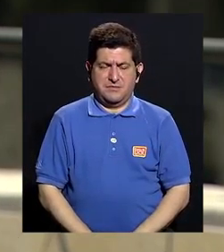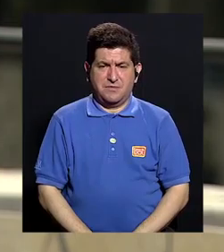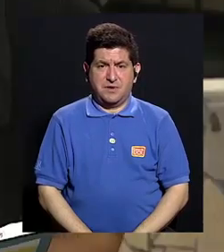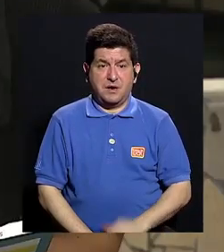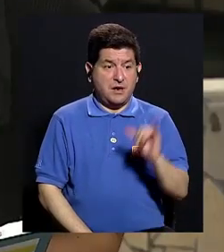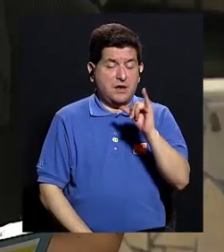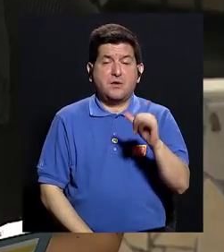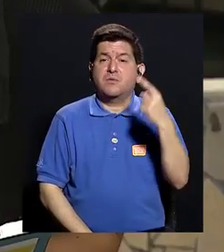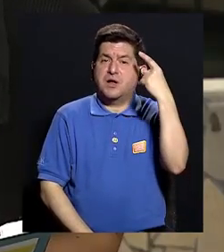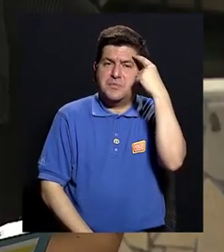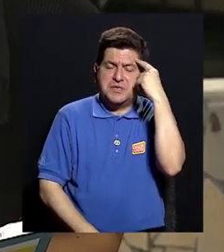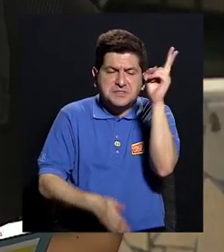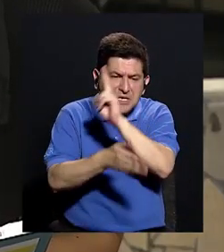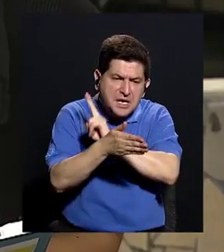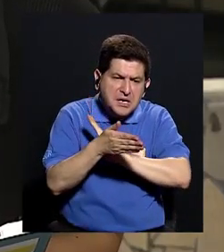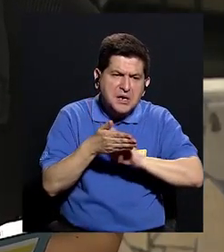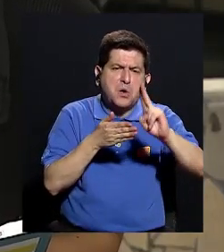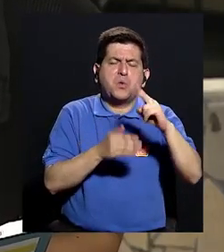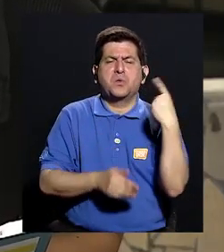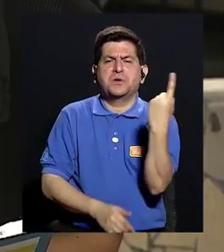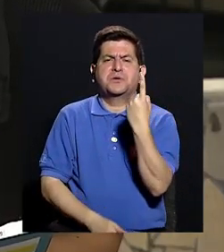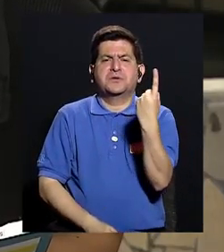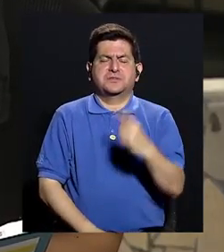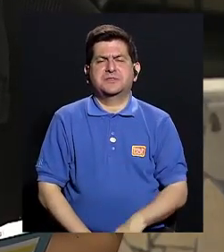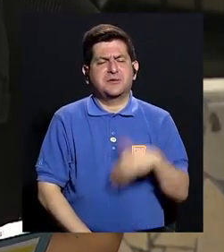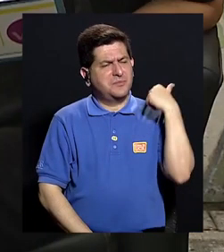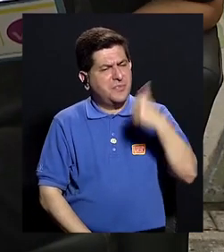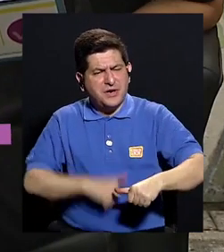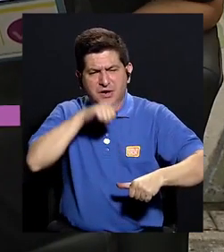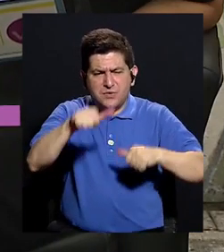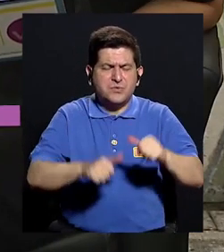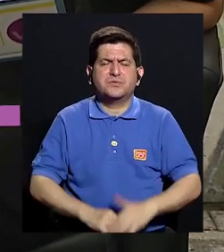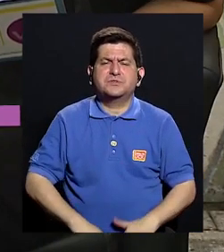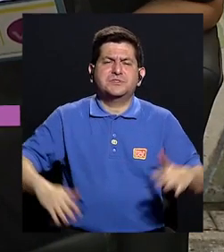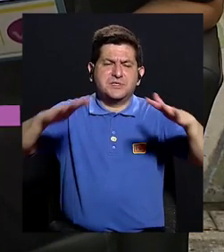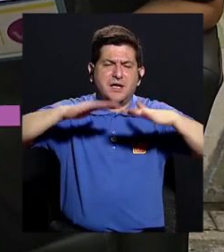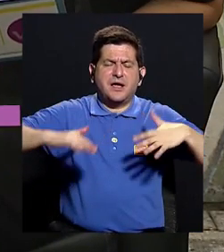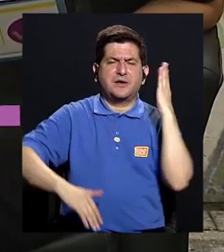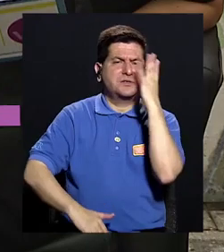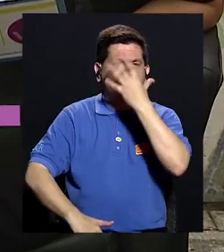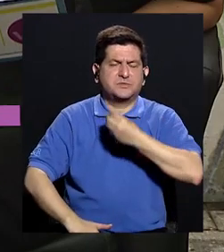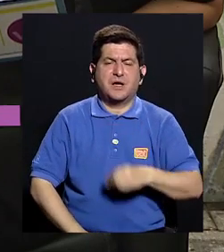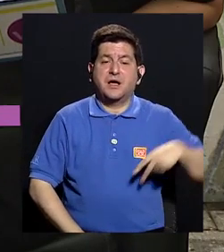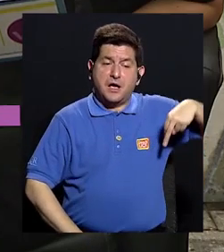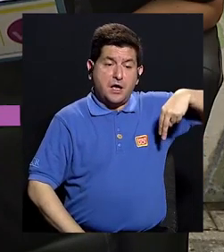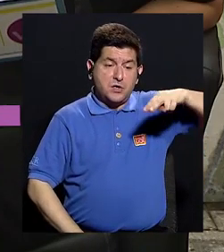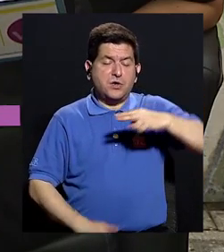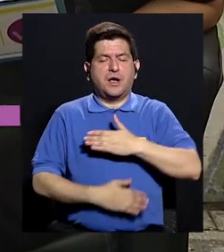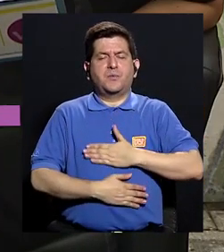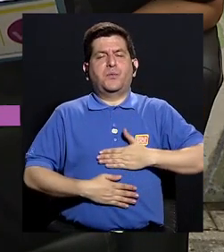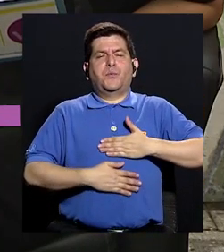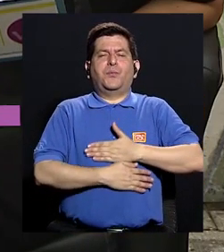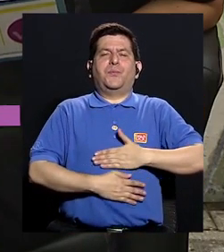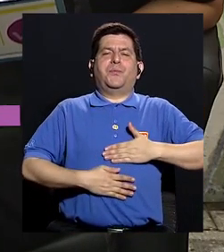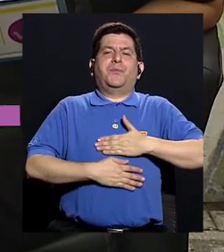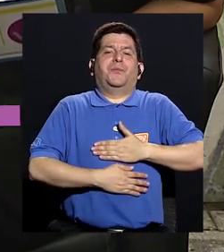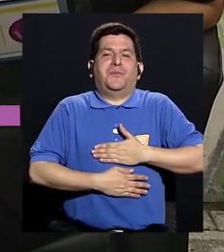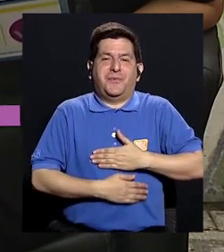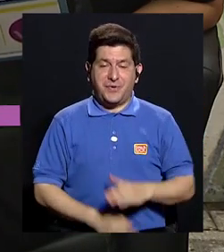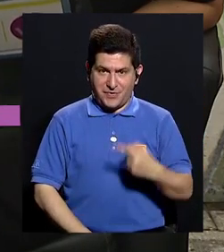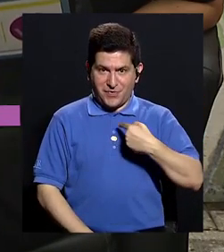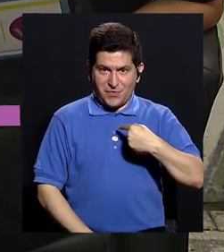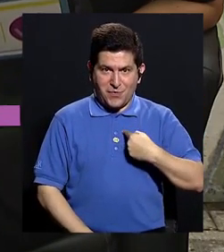de humo, es ambientes como la U, la universidad siempre ha luchado porque haya ambientes hermosos, donde caminar sea un deleite,